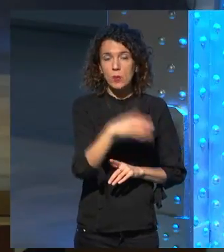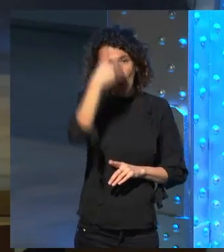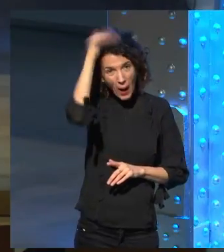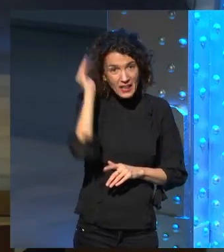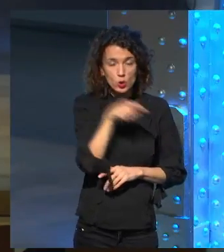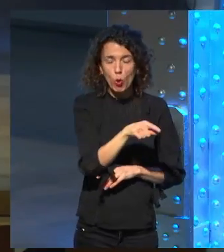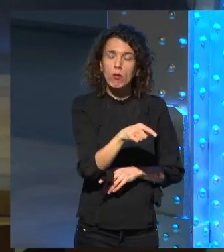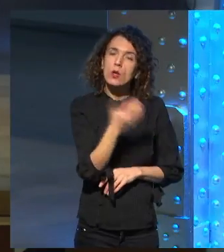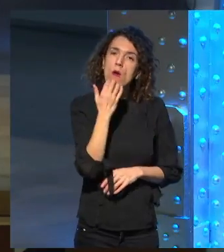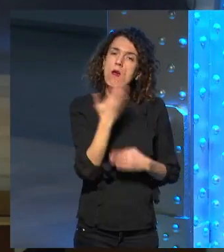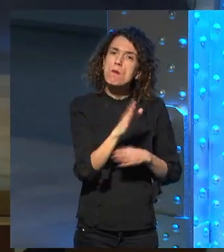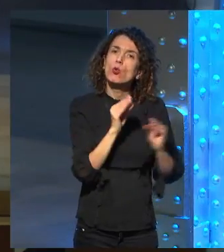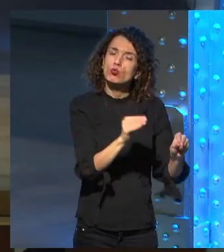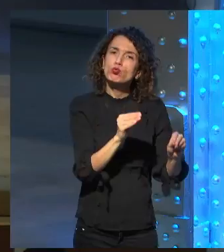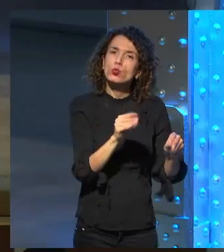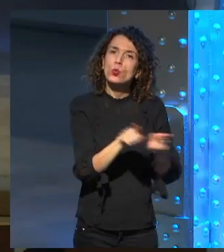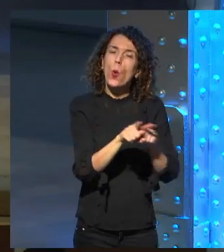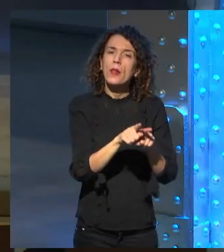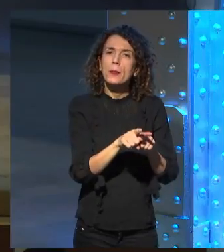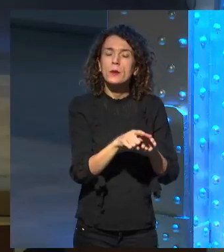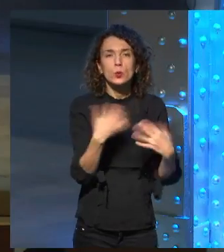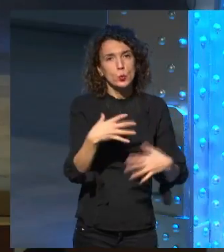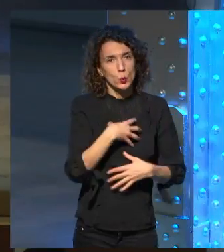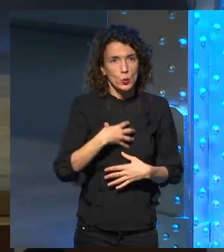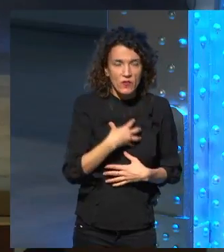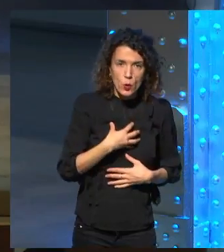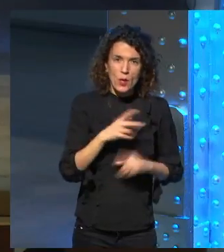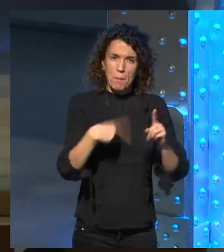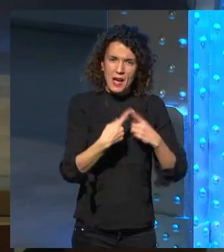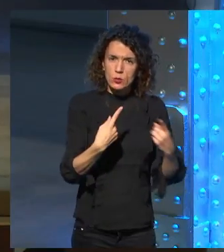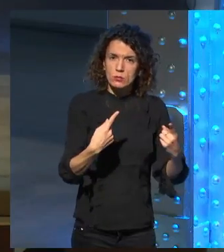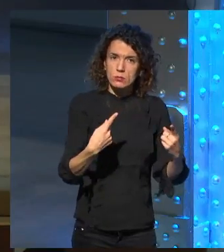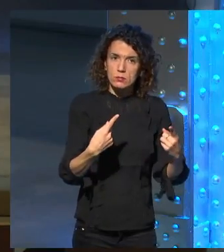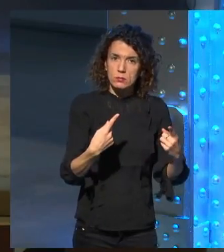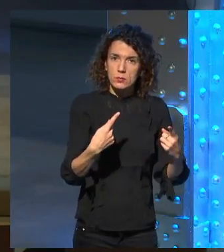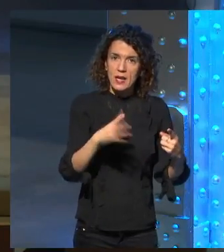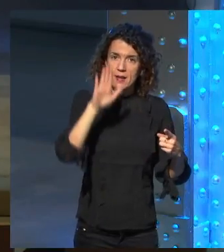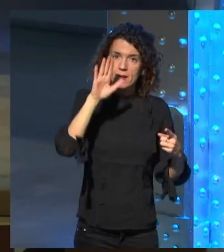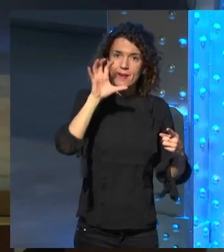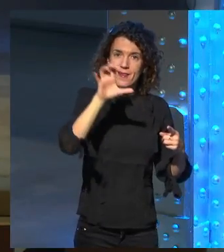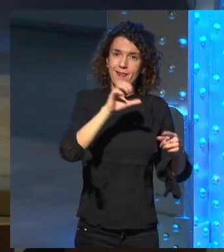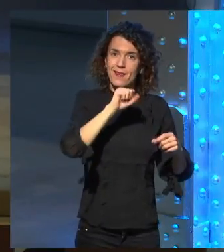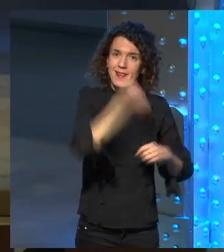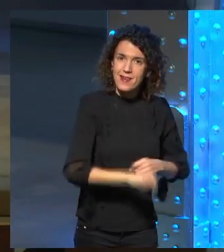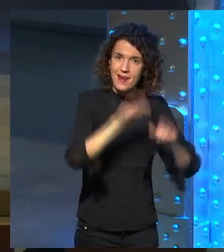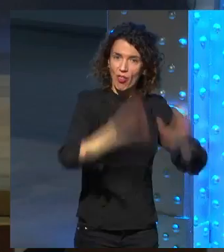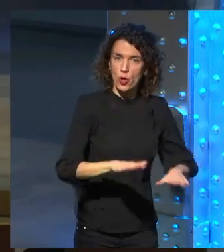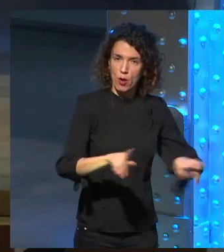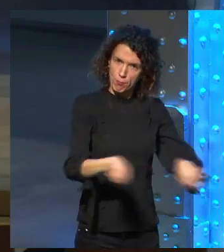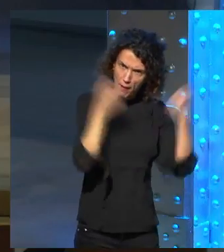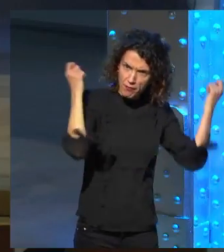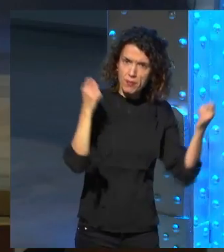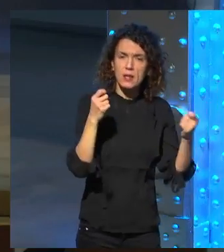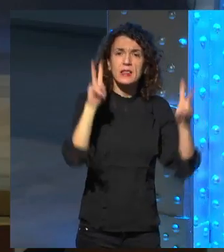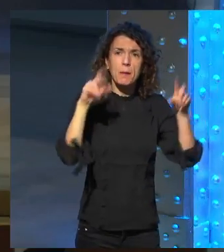Bartók es un ejemplo de la dificultad y de la ruptura de lo nacional, ¿no? Y no es un